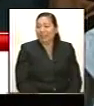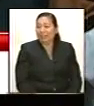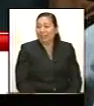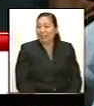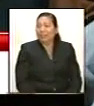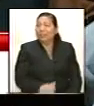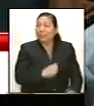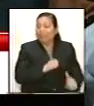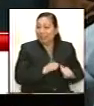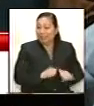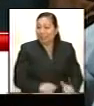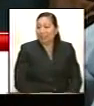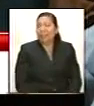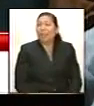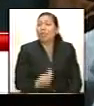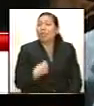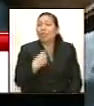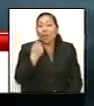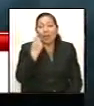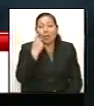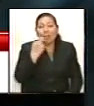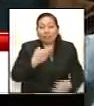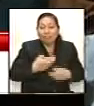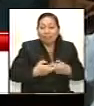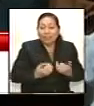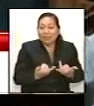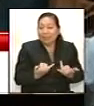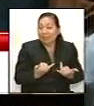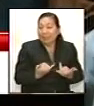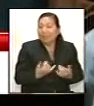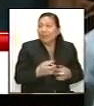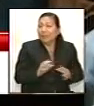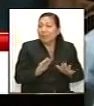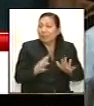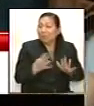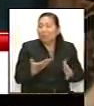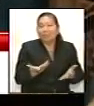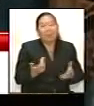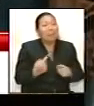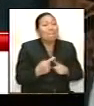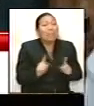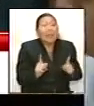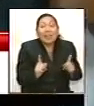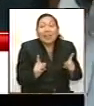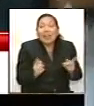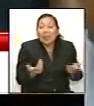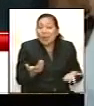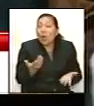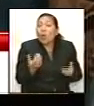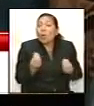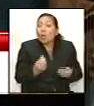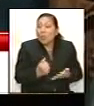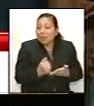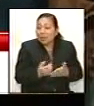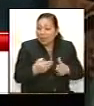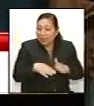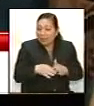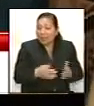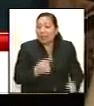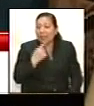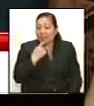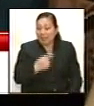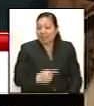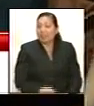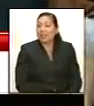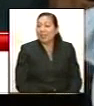la víctima. Nosotros conocemos el procedimiento, en ese caso de la línea 1818, pero el tema es cómo ayudo a ingresar esa